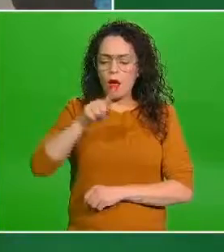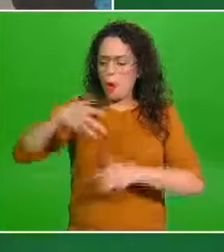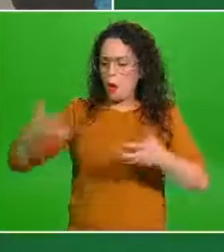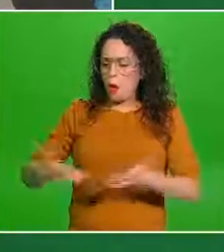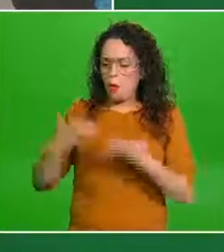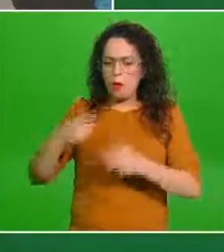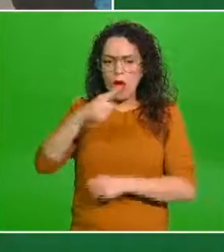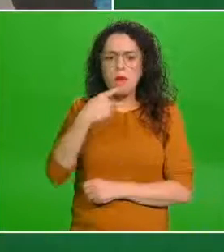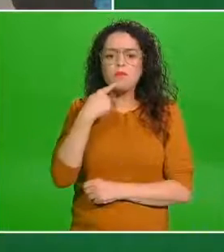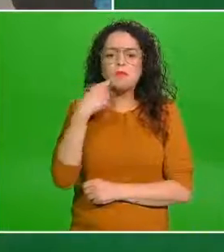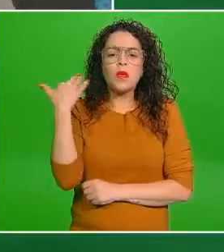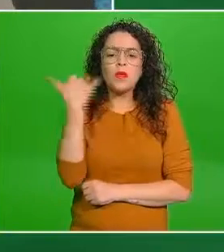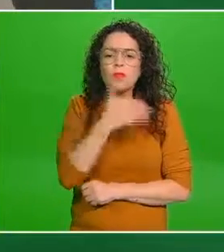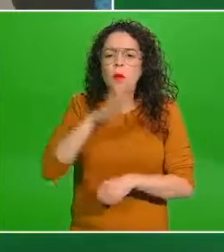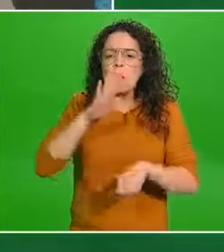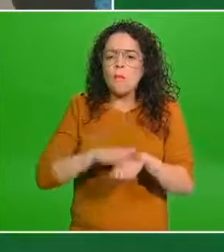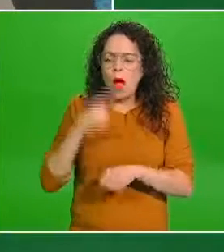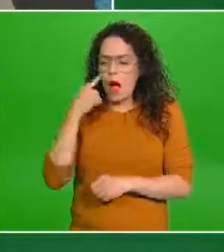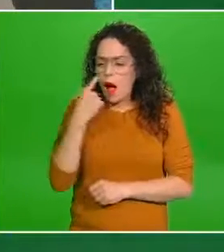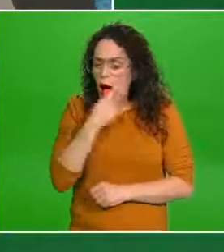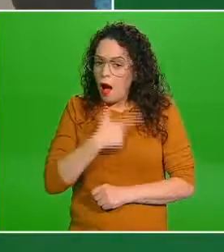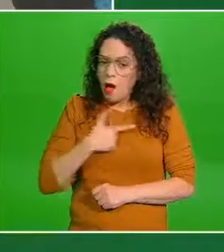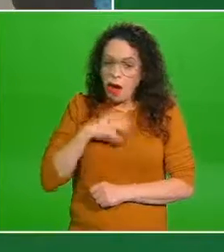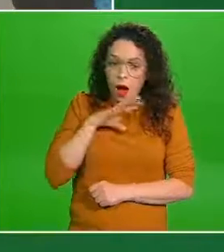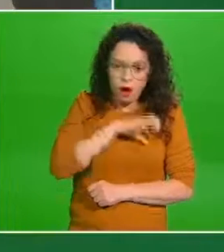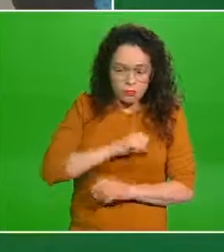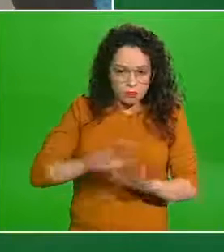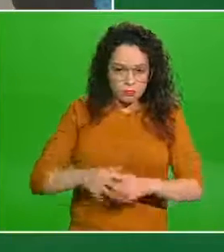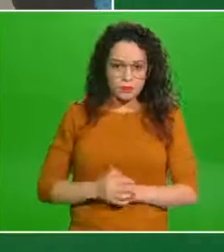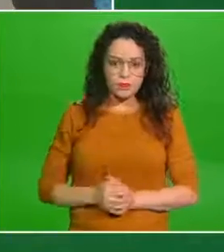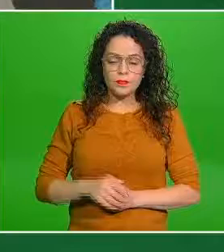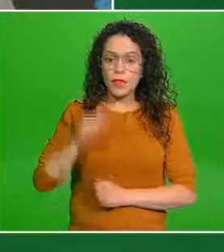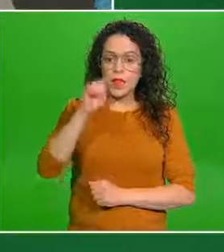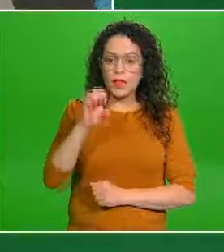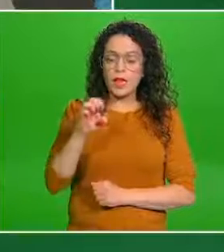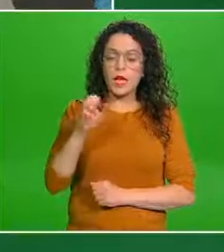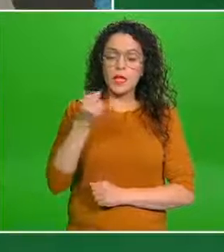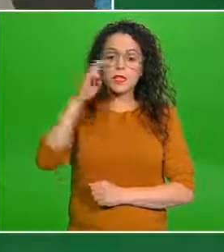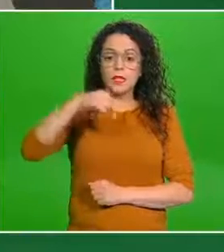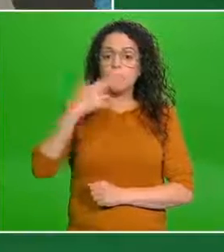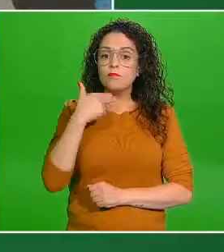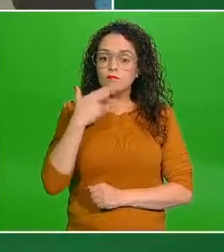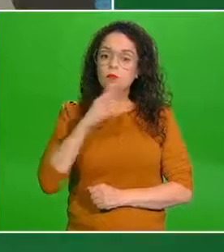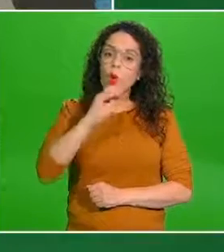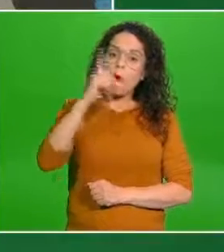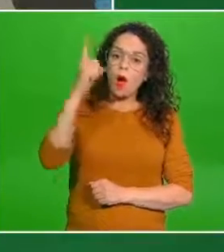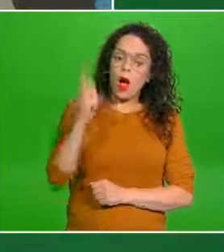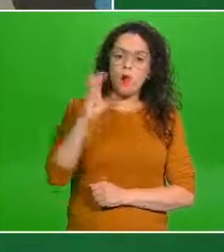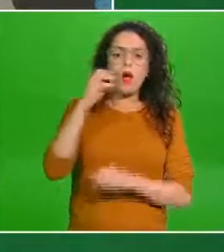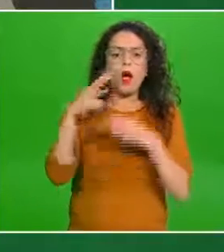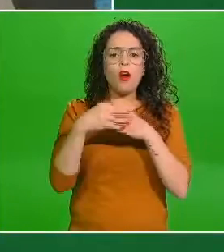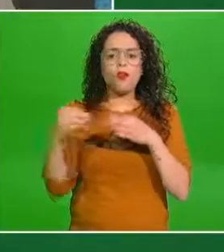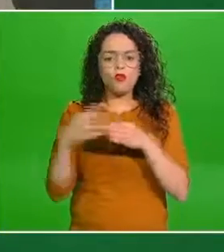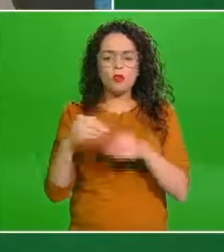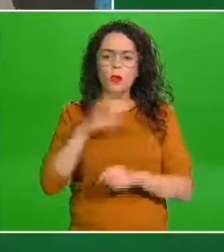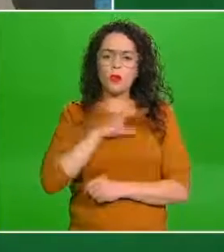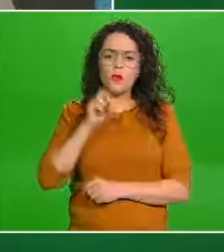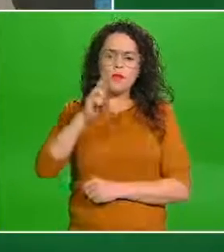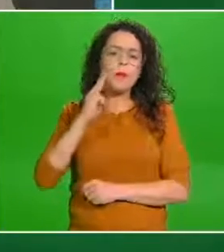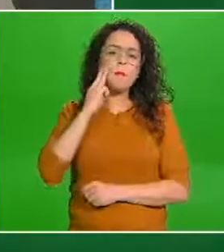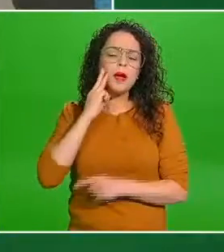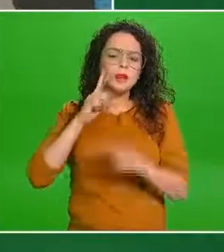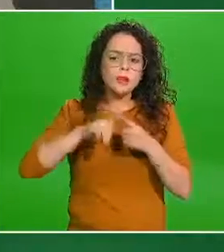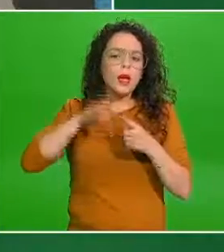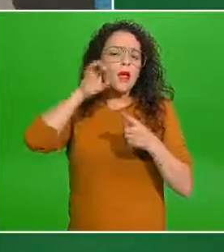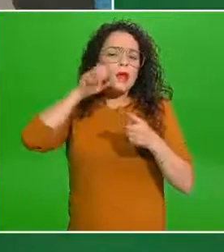Se puede utilizar para tomar un té sin azúcar o agua y elegir una fruta que puede ir entre una manzana, una